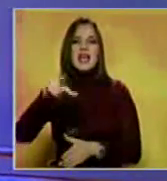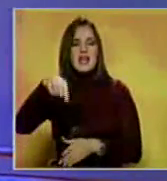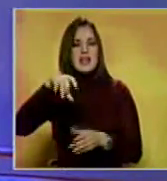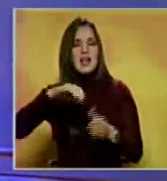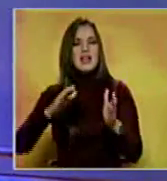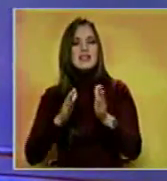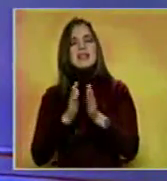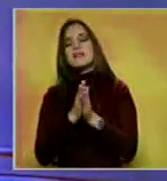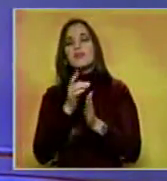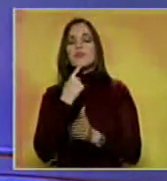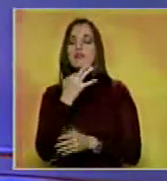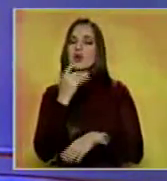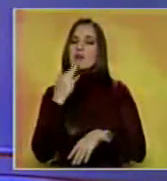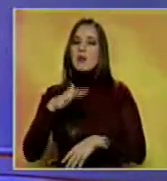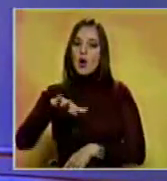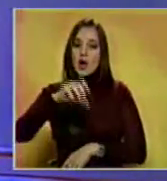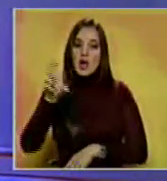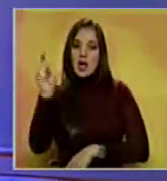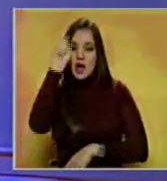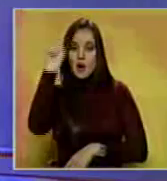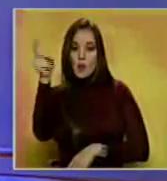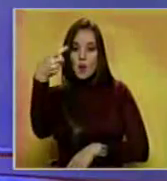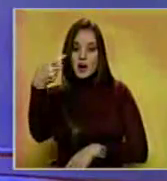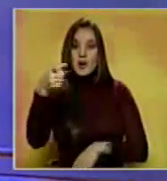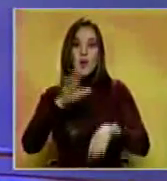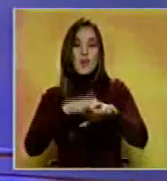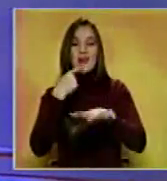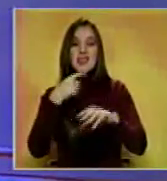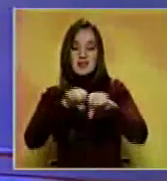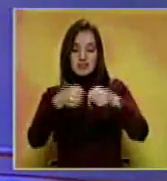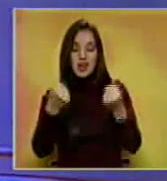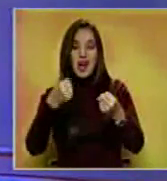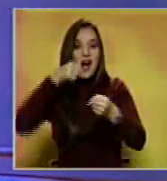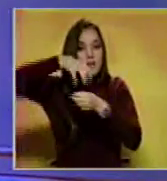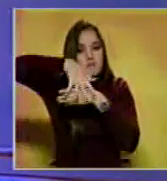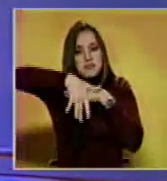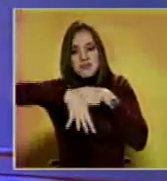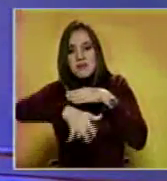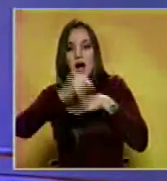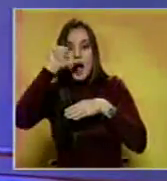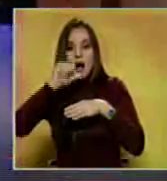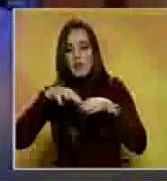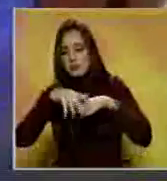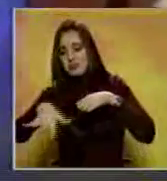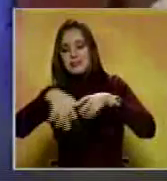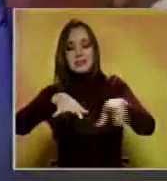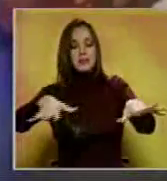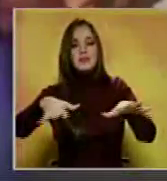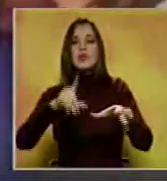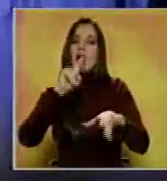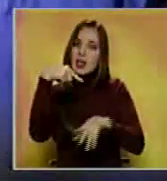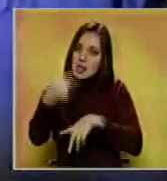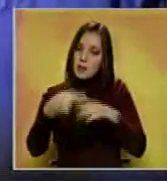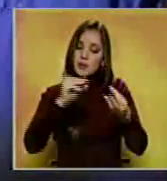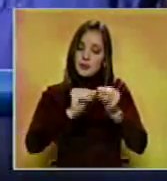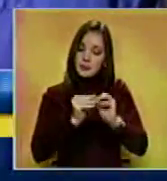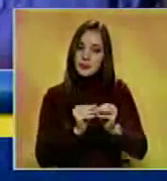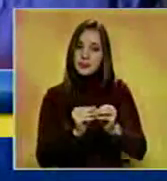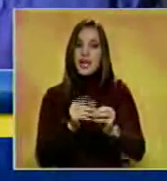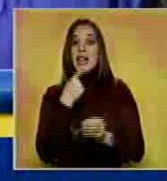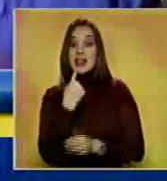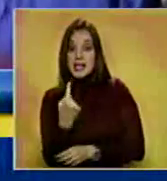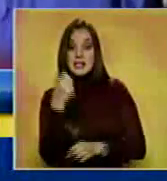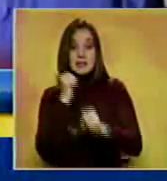e informó que la estructura presenta una falla de agua que será restaurada en los próximos días arreaza manifestó que se encuentran